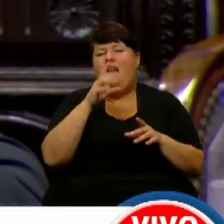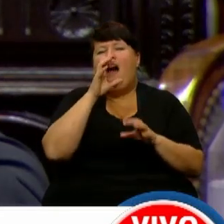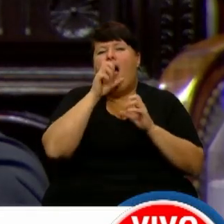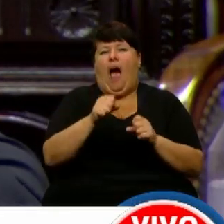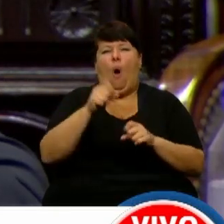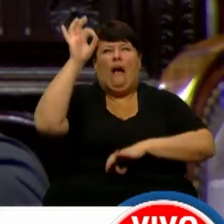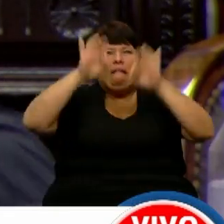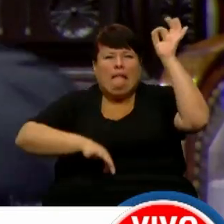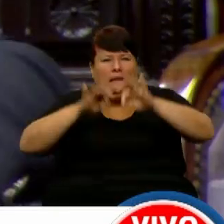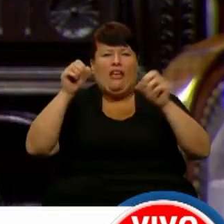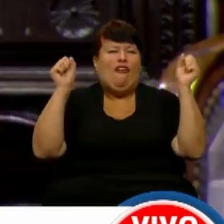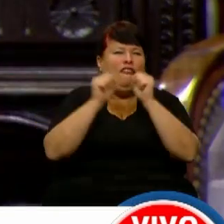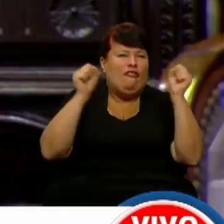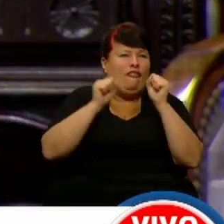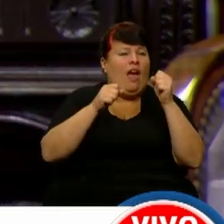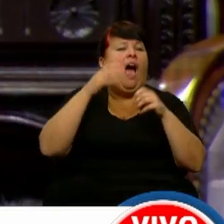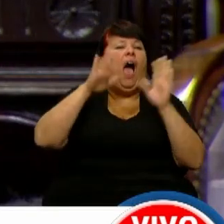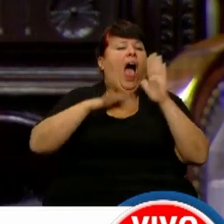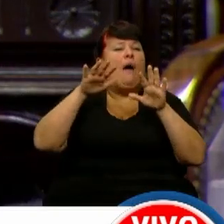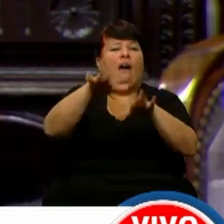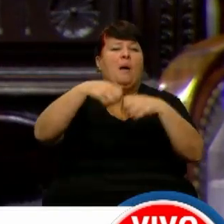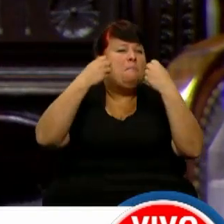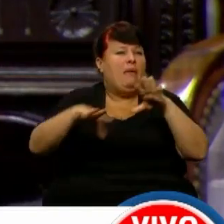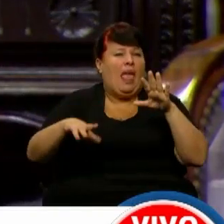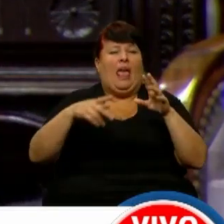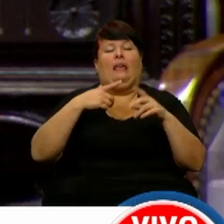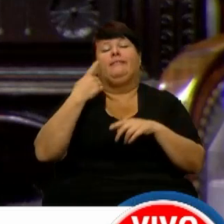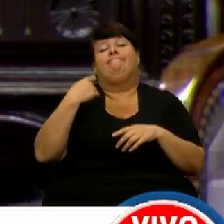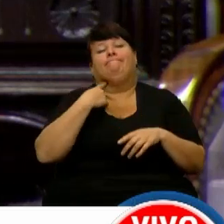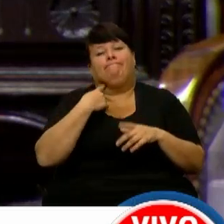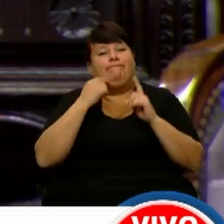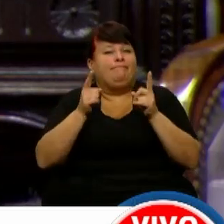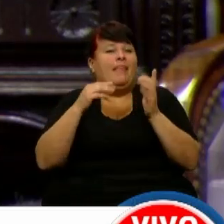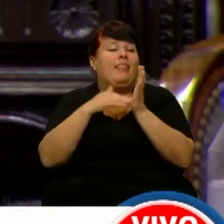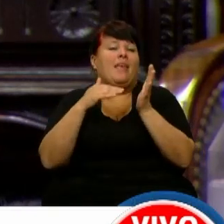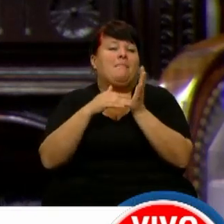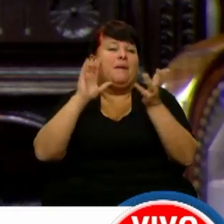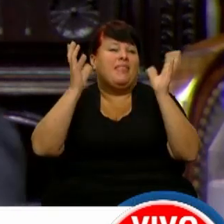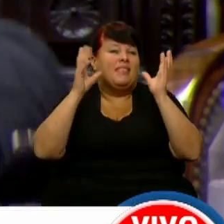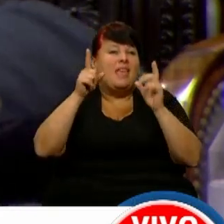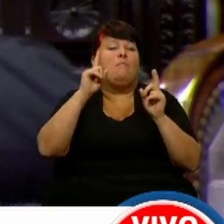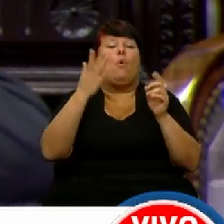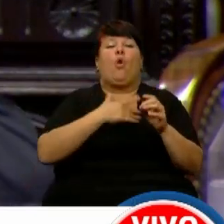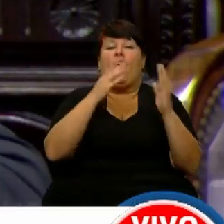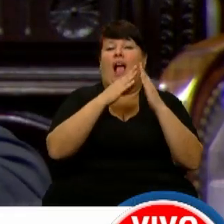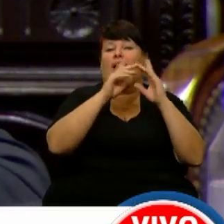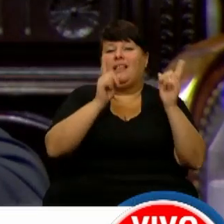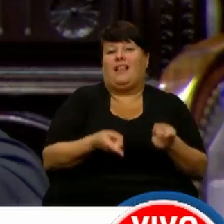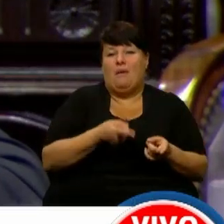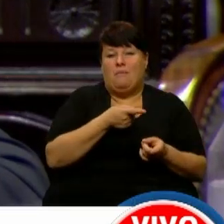soportando granizo, heladas, muchas veces perdiendo la cosecha, corriendo la suerte del mismo propietario